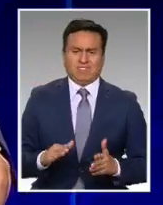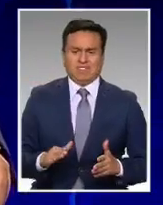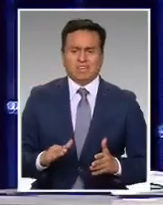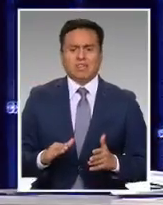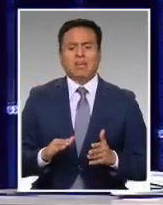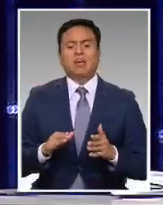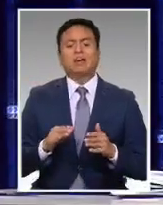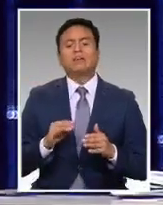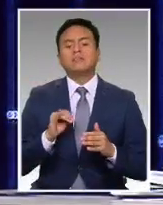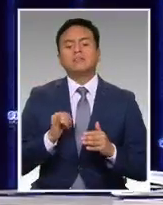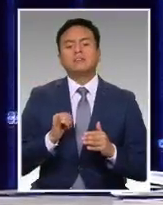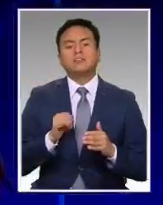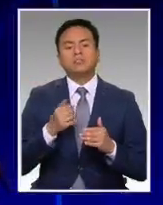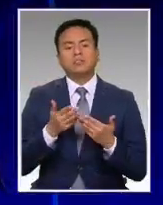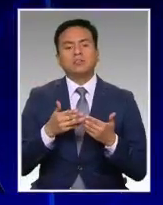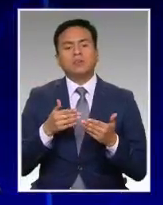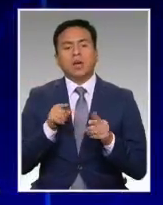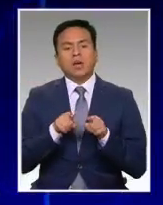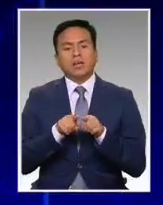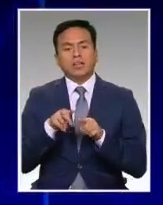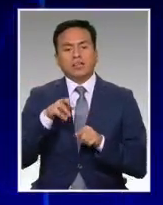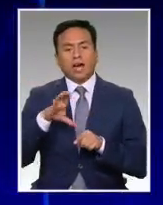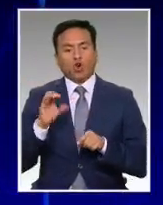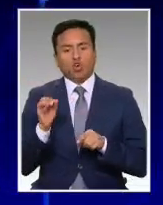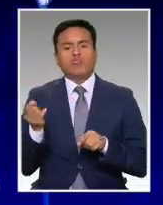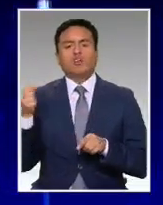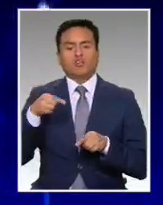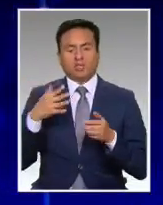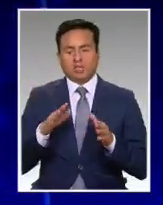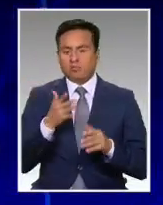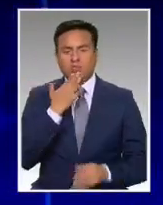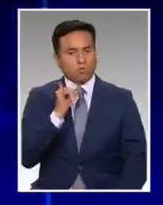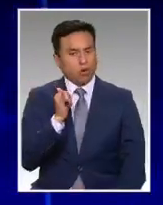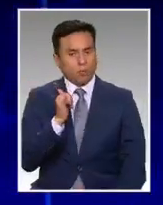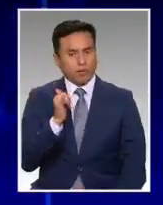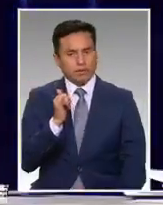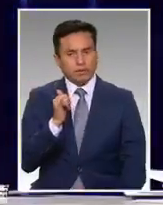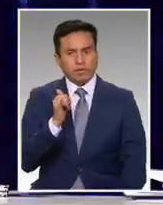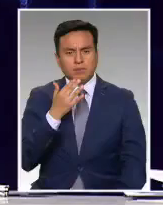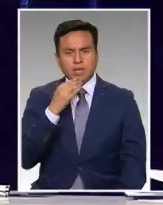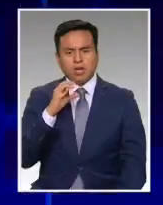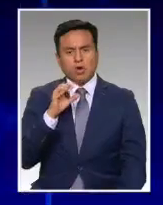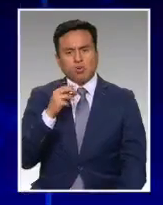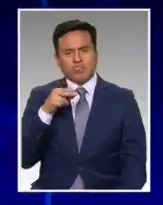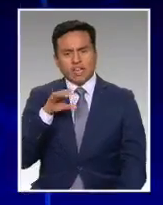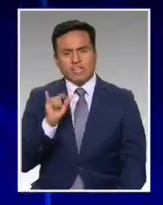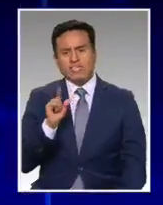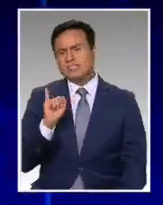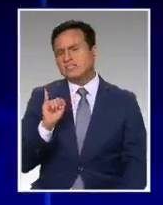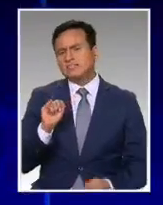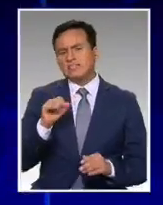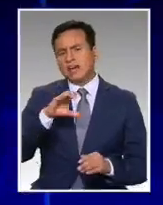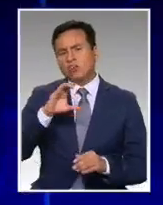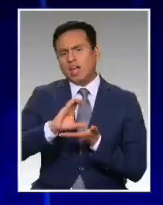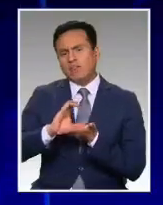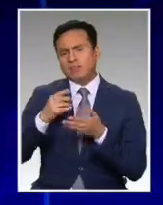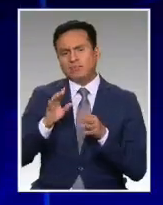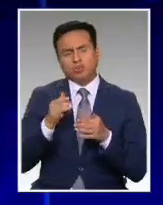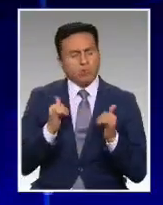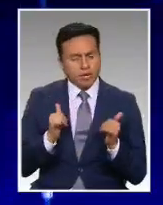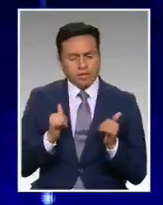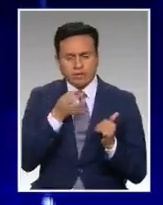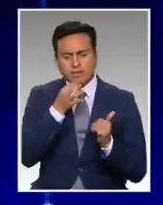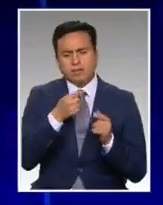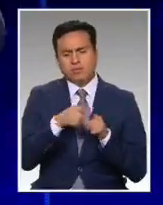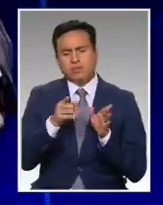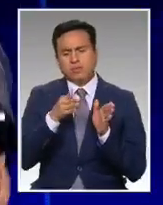alivio cuando usted el narco llegó una broma y con el cual ya y ese ron área no broma no se juega marco y si no se juega con